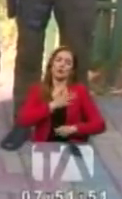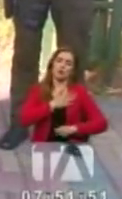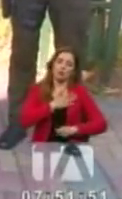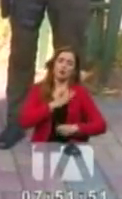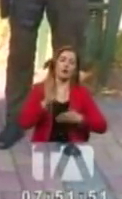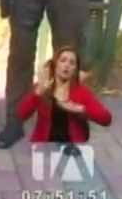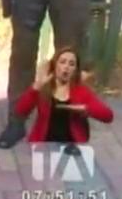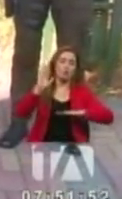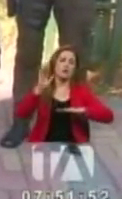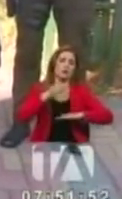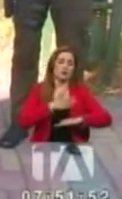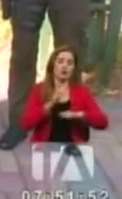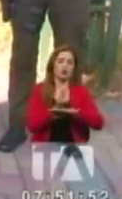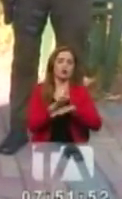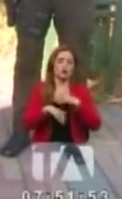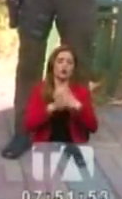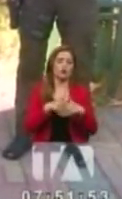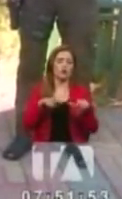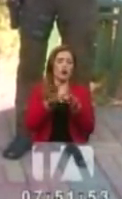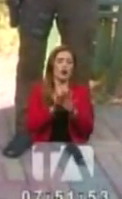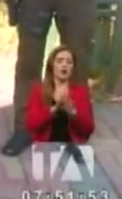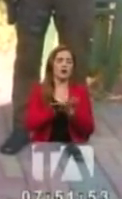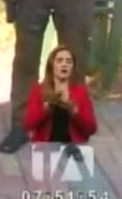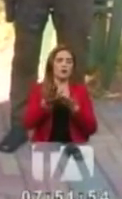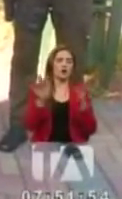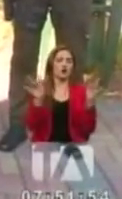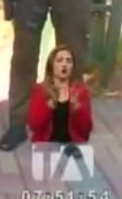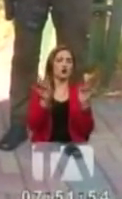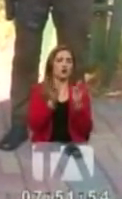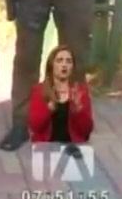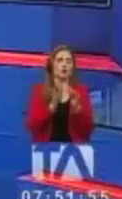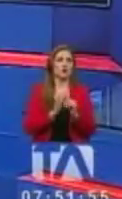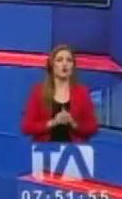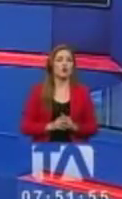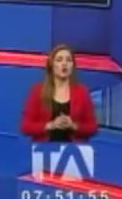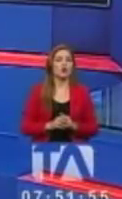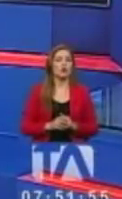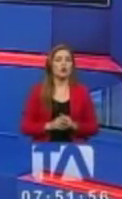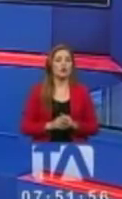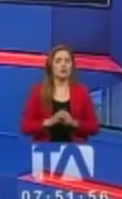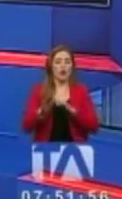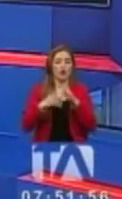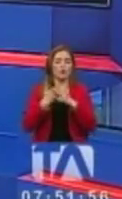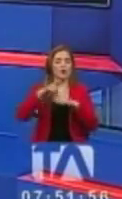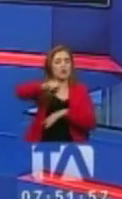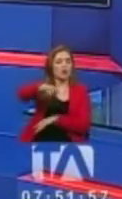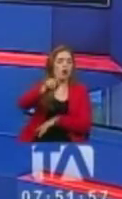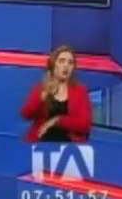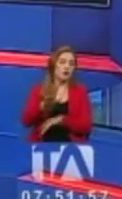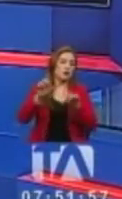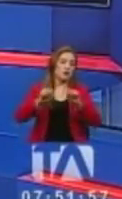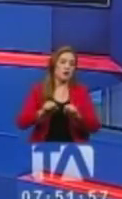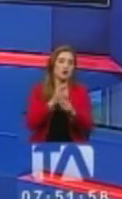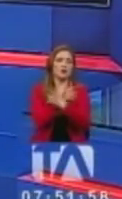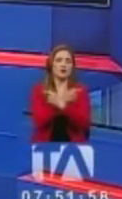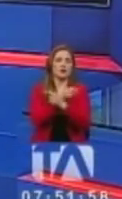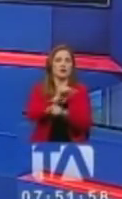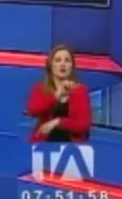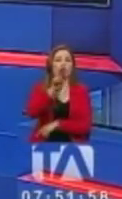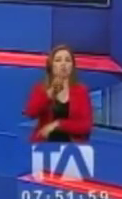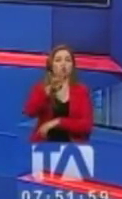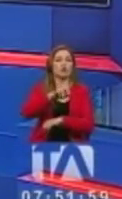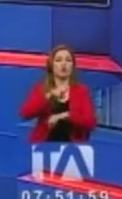zona que es de uso de todos les recordamos nuestras líneas de contacto de primera mano a teleamazonas puntocom y nuestro twitter